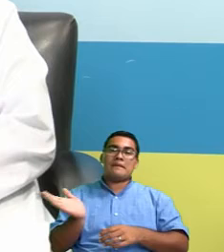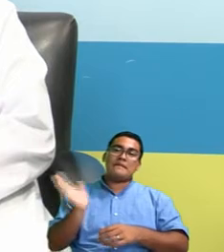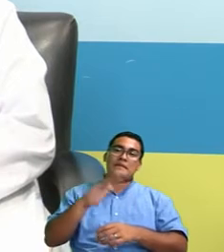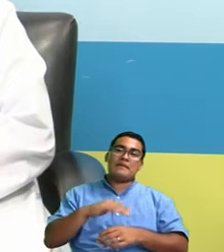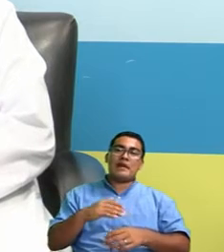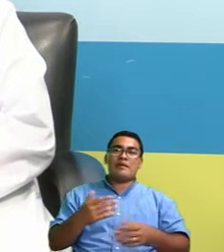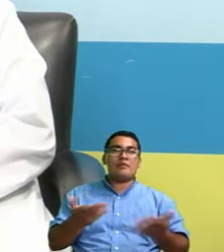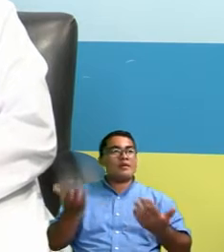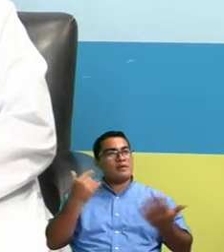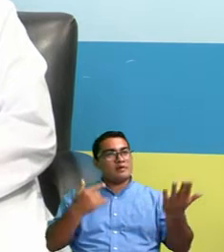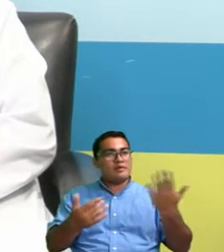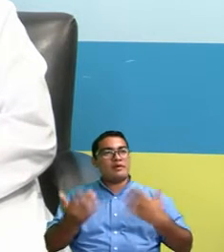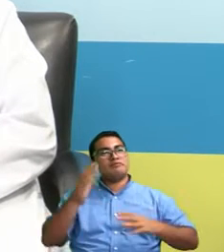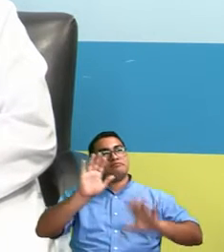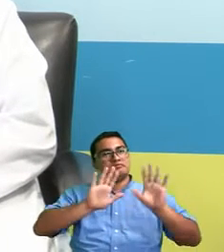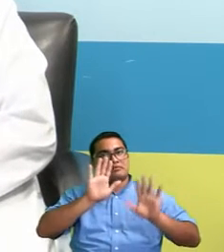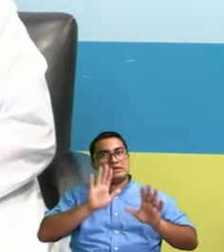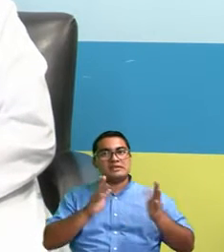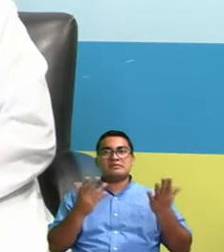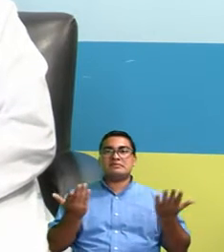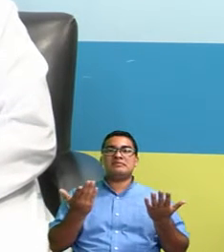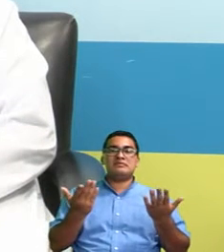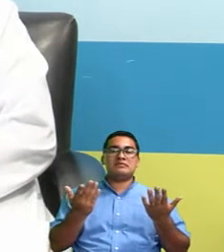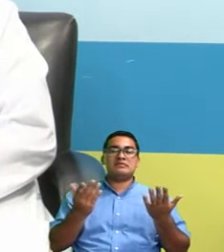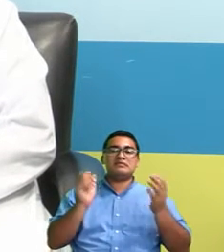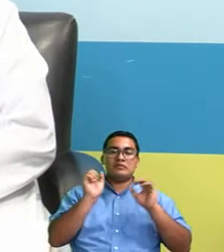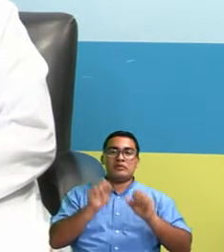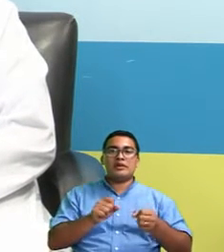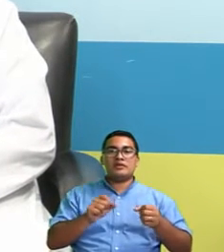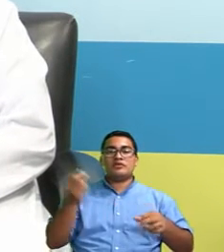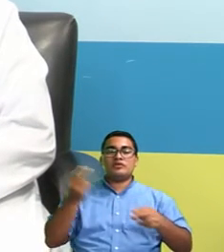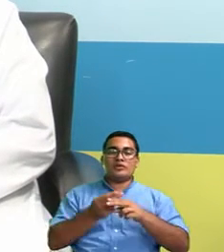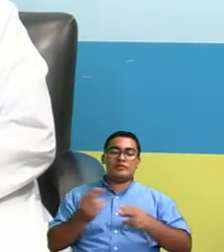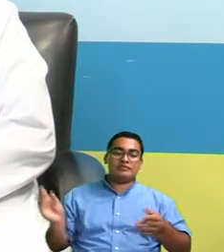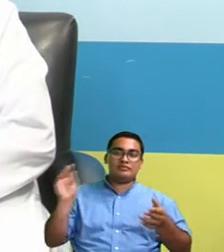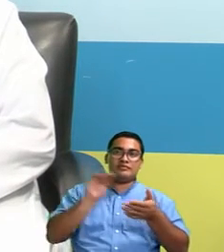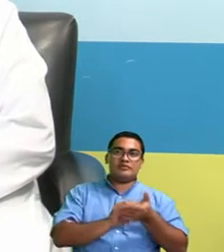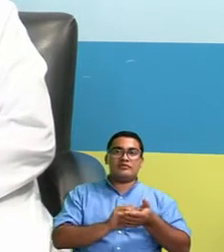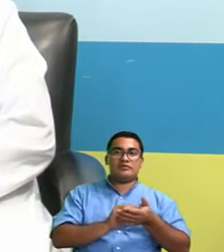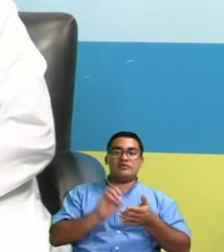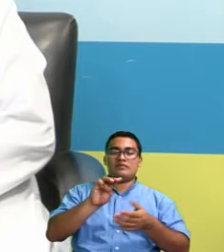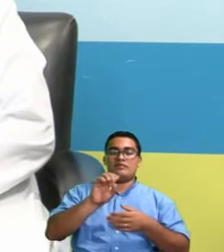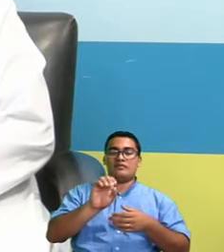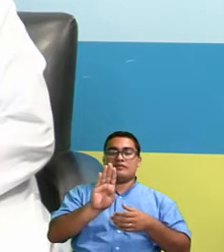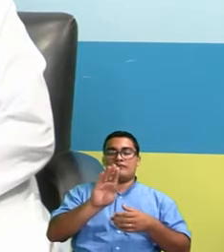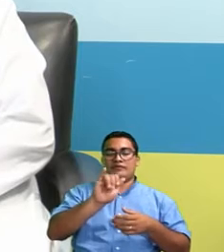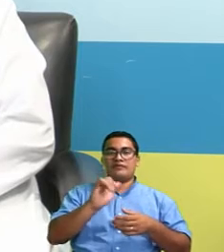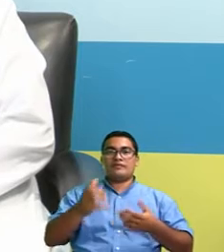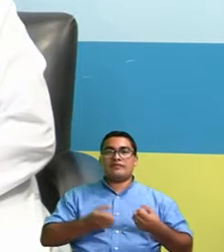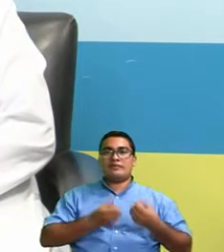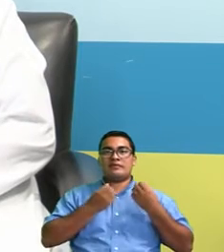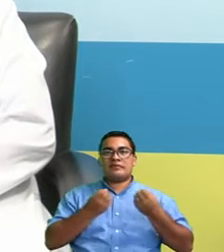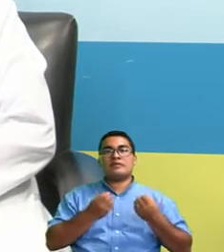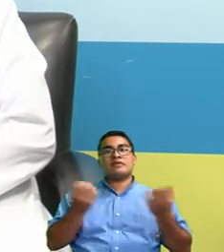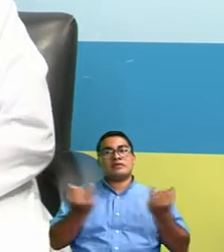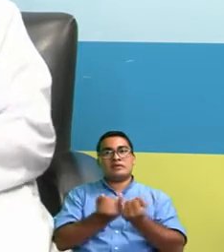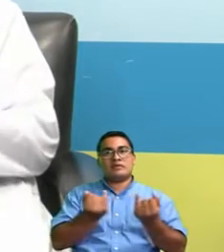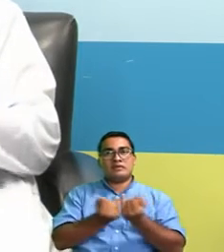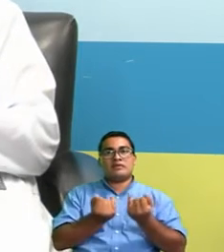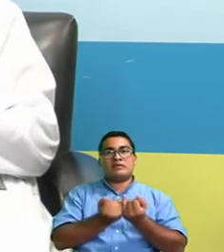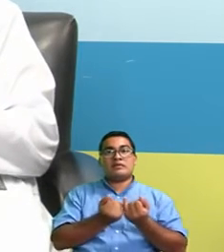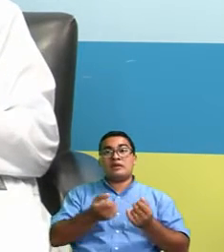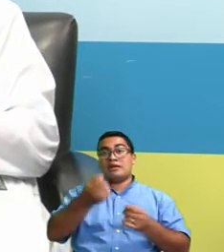muchos hospitales van a participar y pueden inscribirse en Movi Cáncer. También están inscribiendo